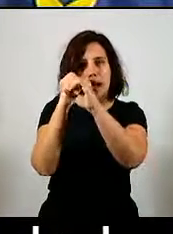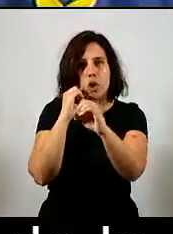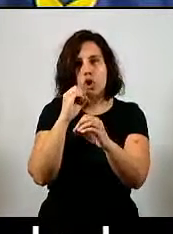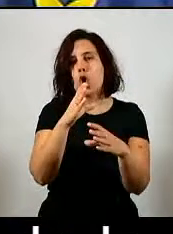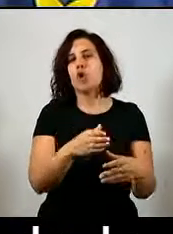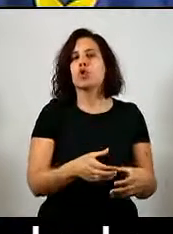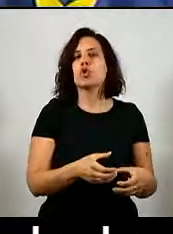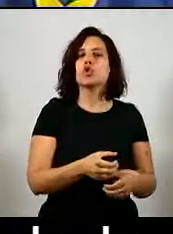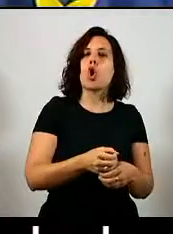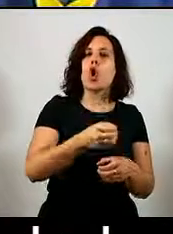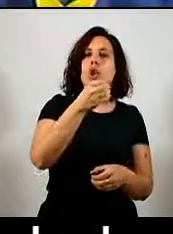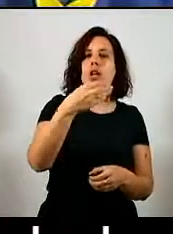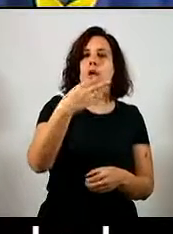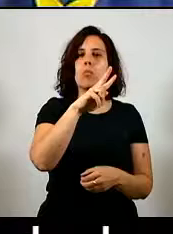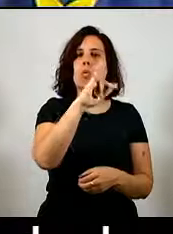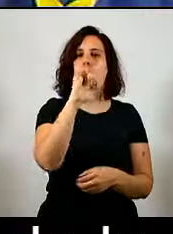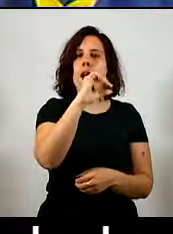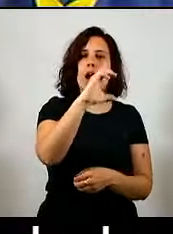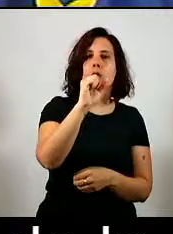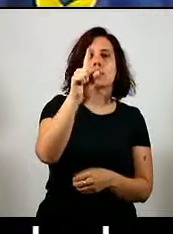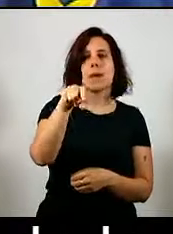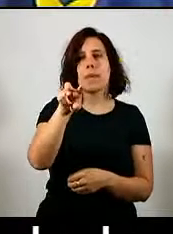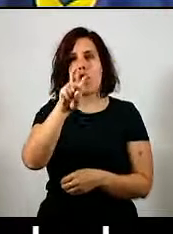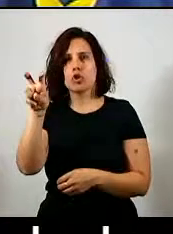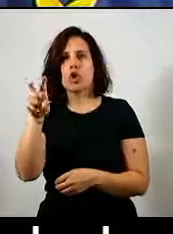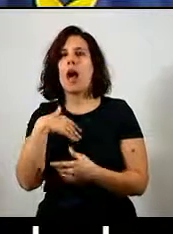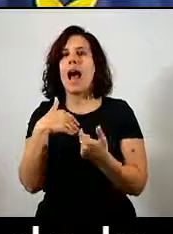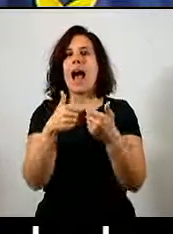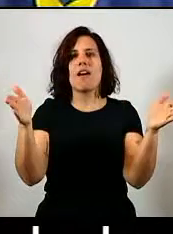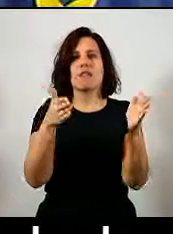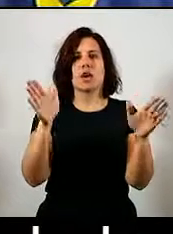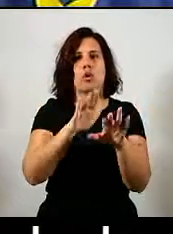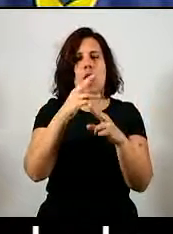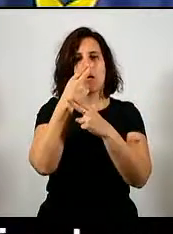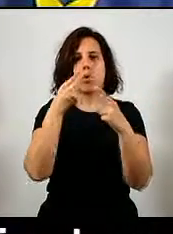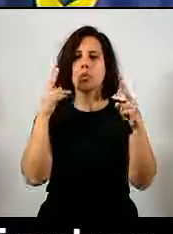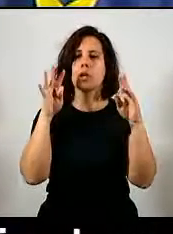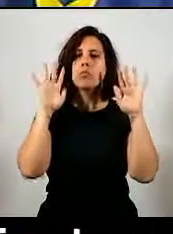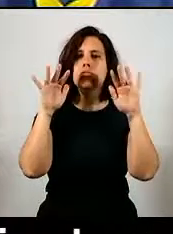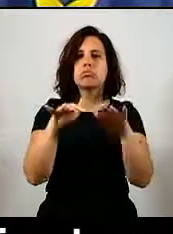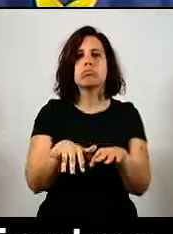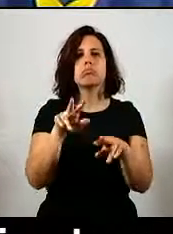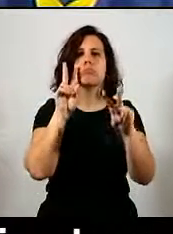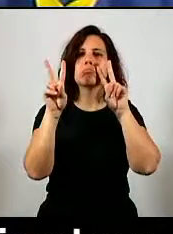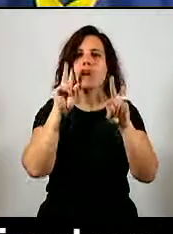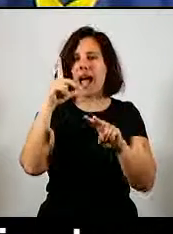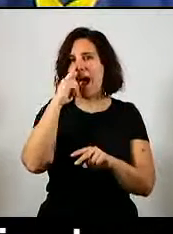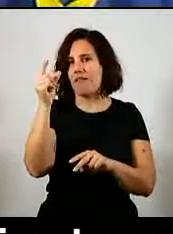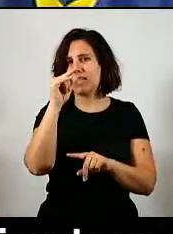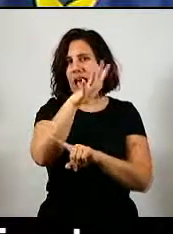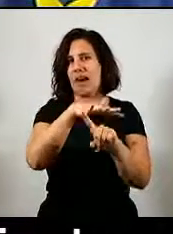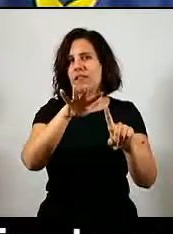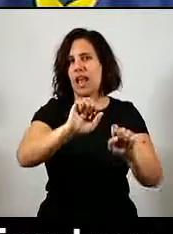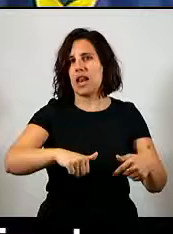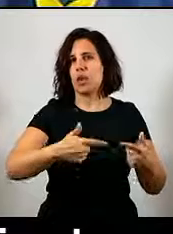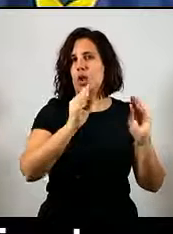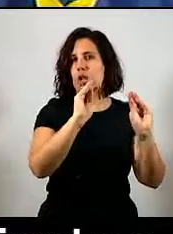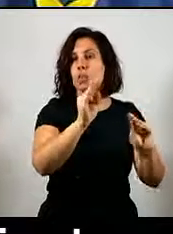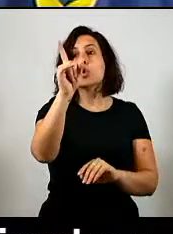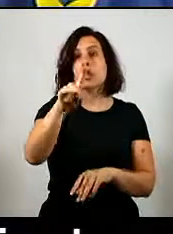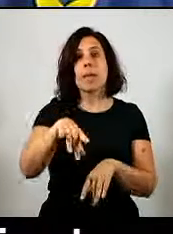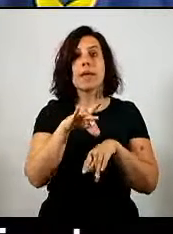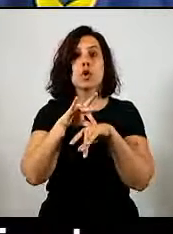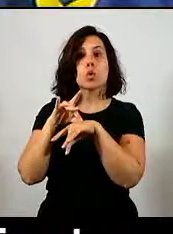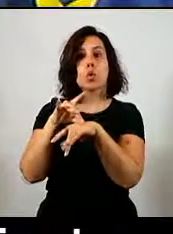abiertos al público para divisar aves en su hábitat natural y se realizarán rutas ornitológicas guiadas para mostrar la diversidad